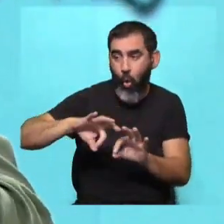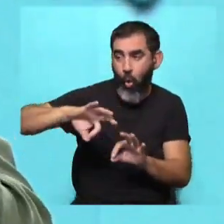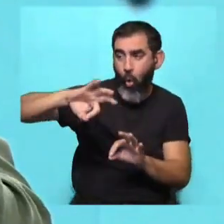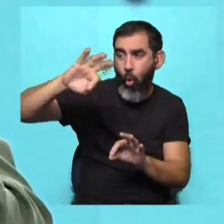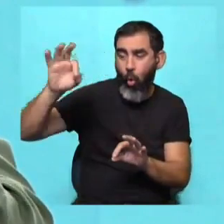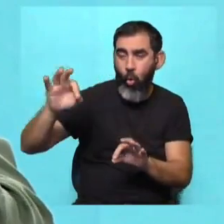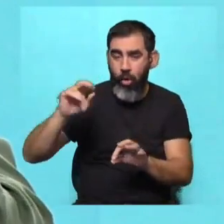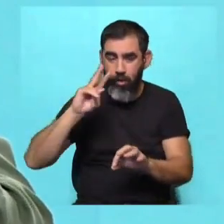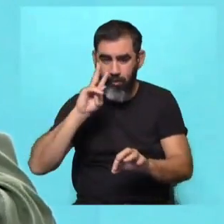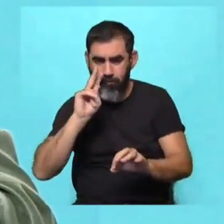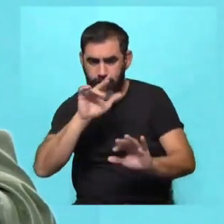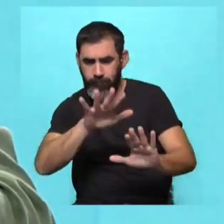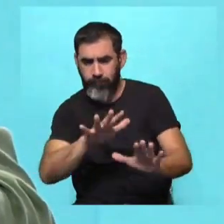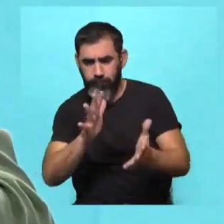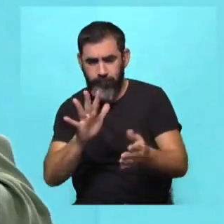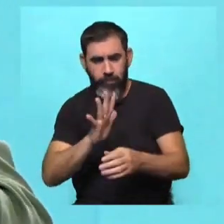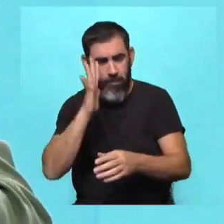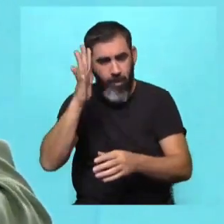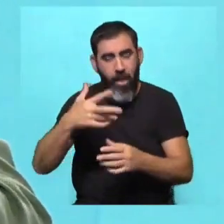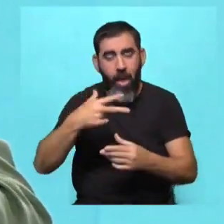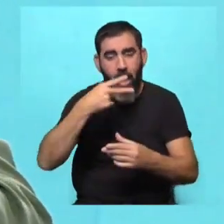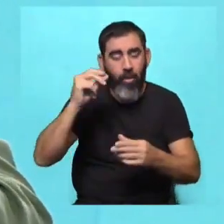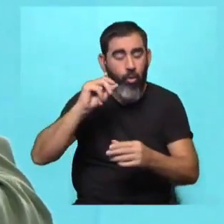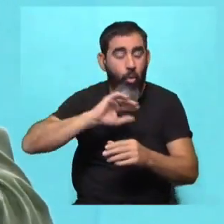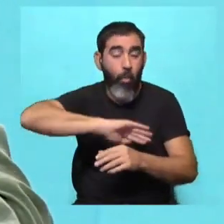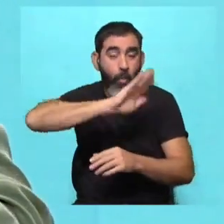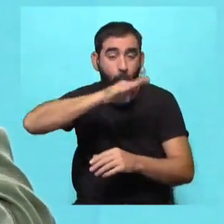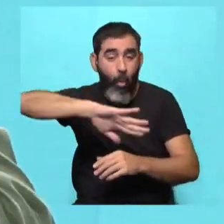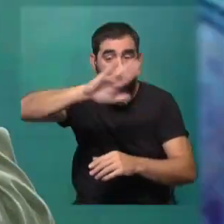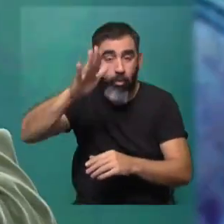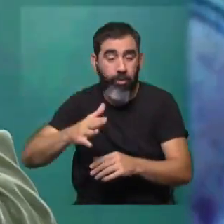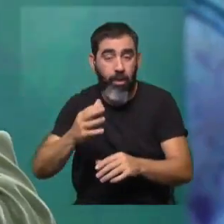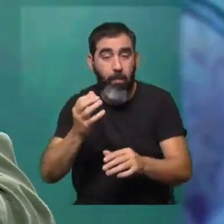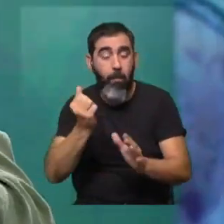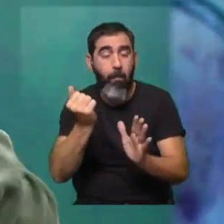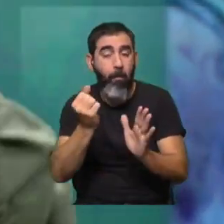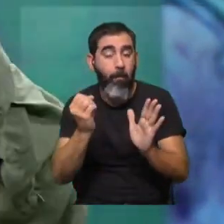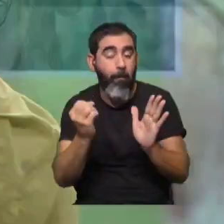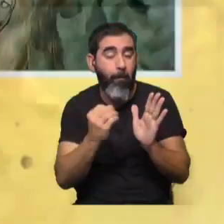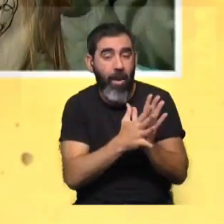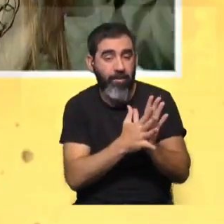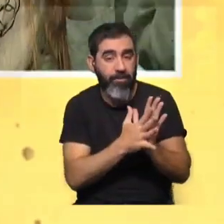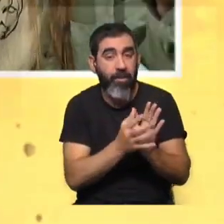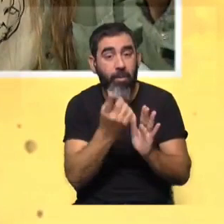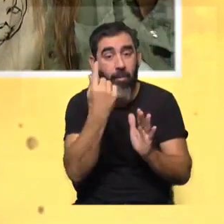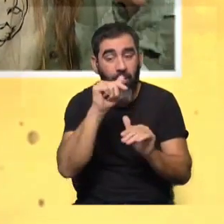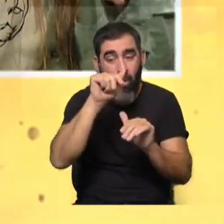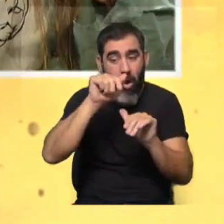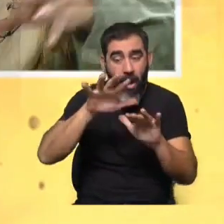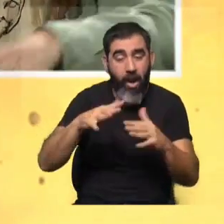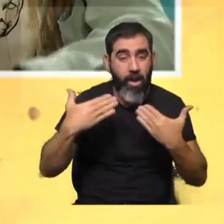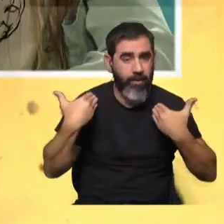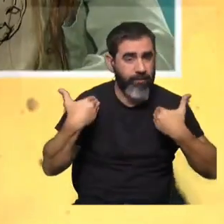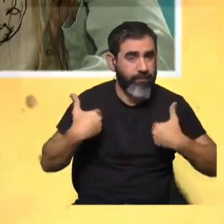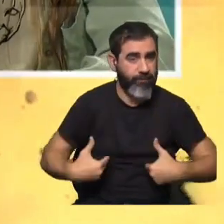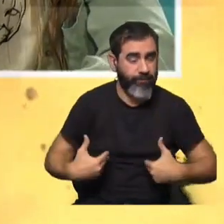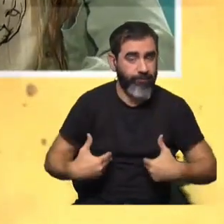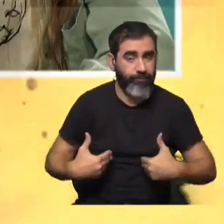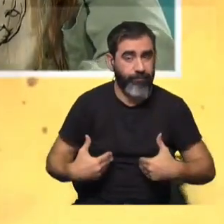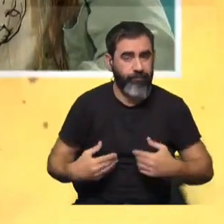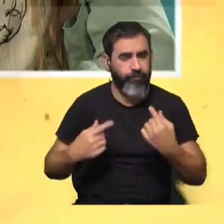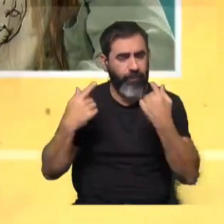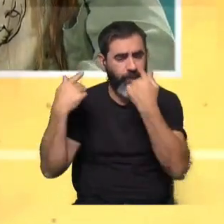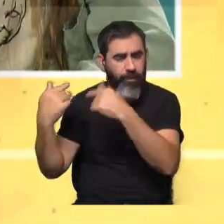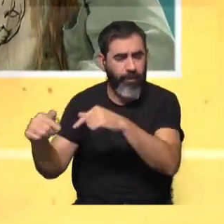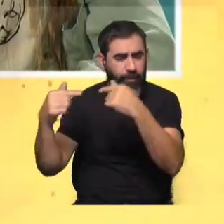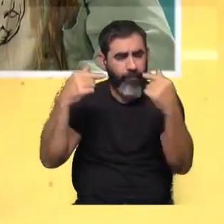si vos mirás ahí, vos esperás un gato montés, o manchado o melánico, pero ese patrón corporal que se alejaba por encima